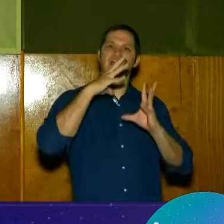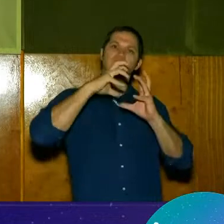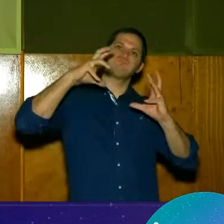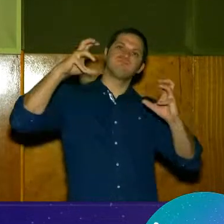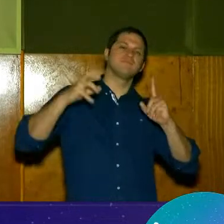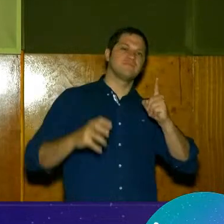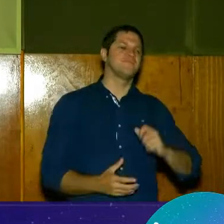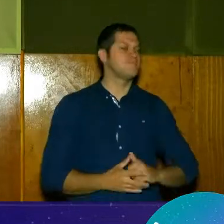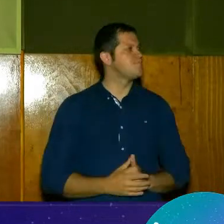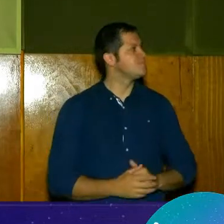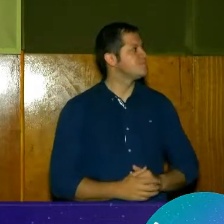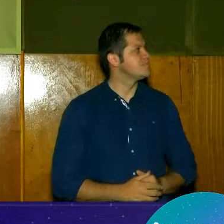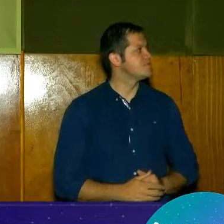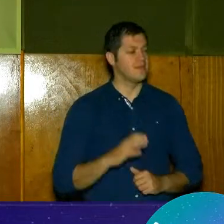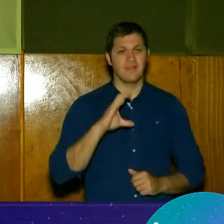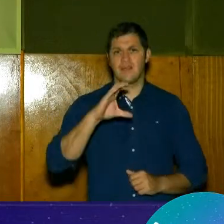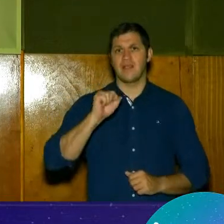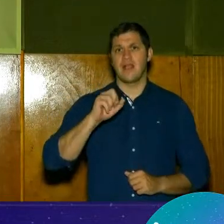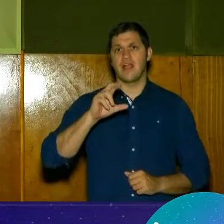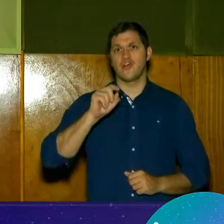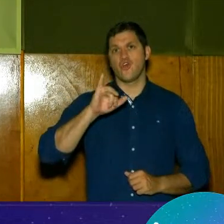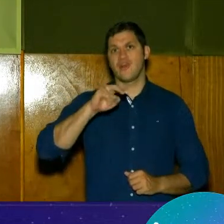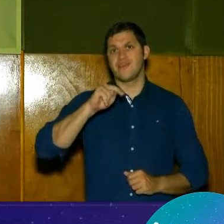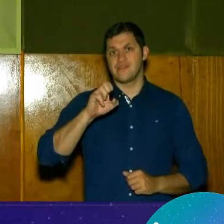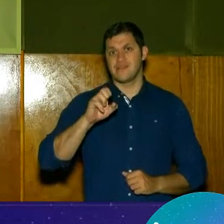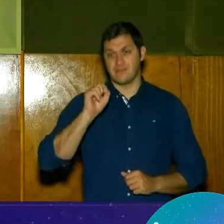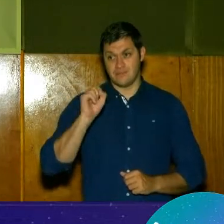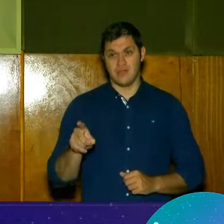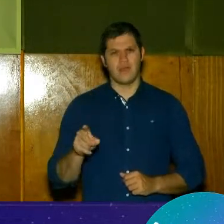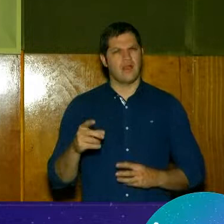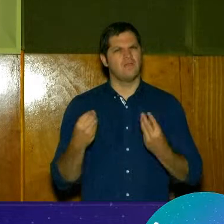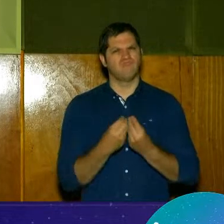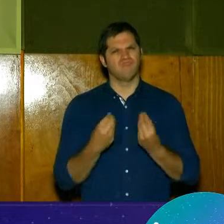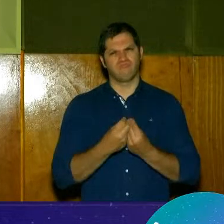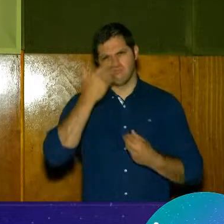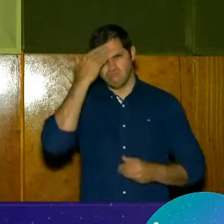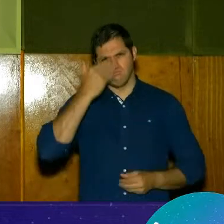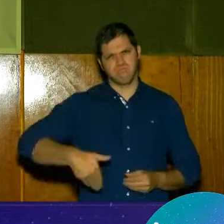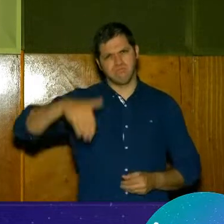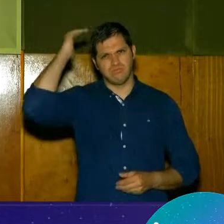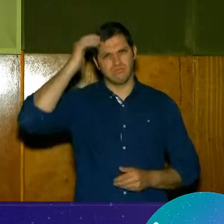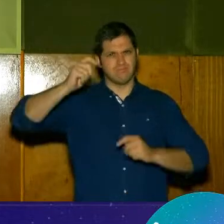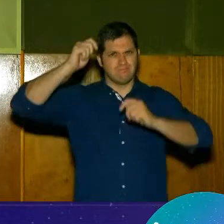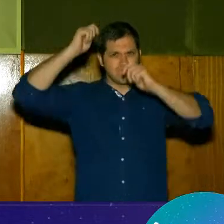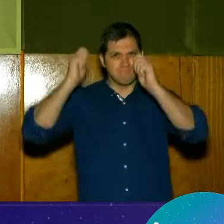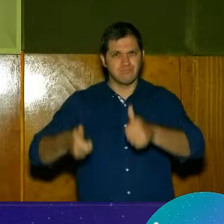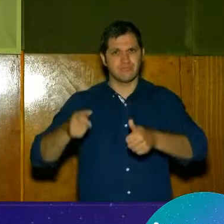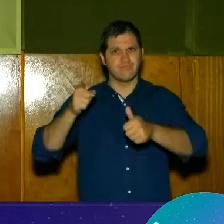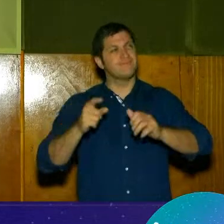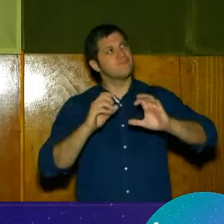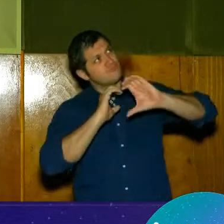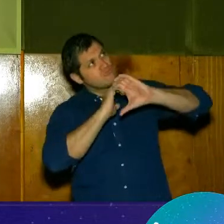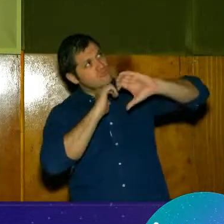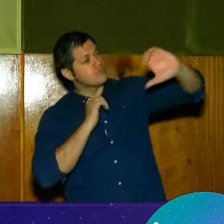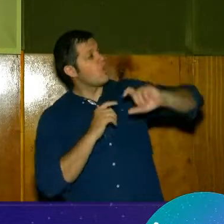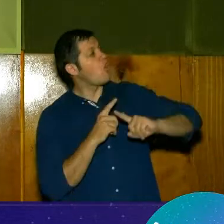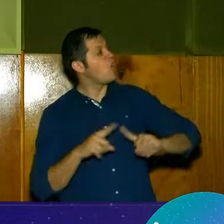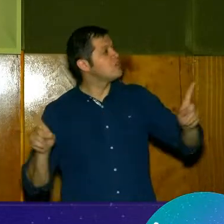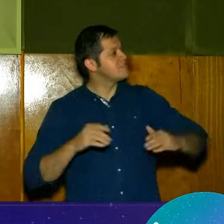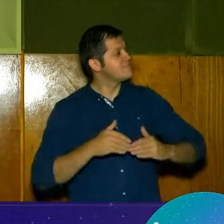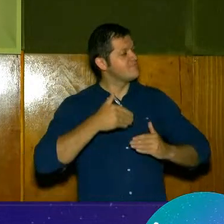que también descubrieron ellos y ahí tienen una nebulosa por ejemplo pero una